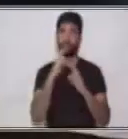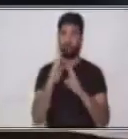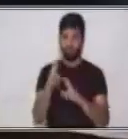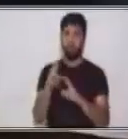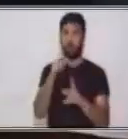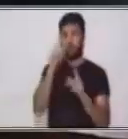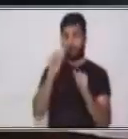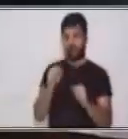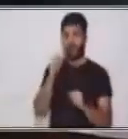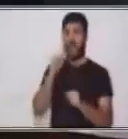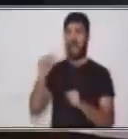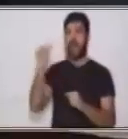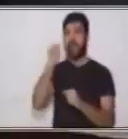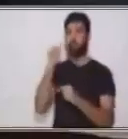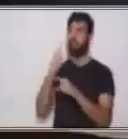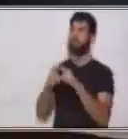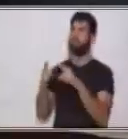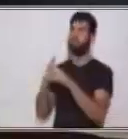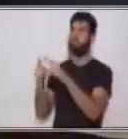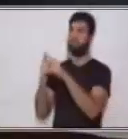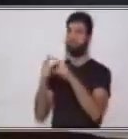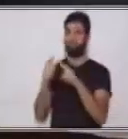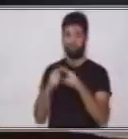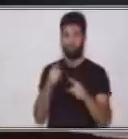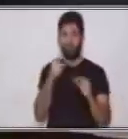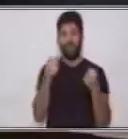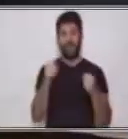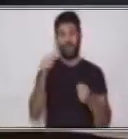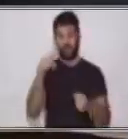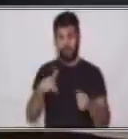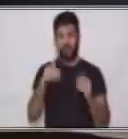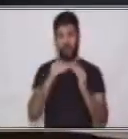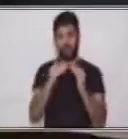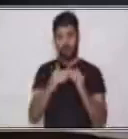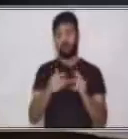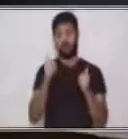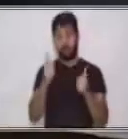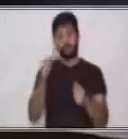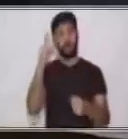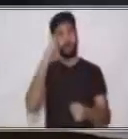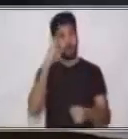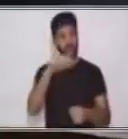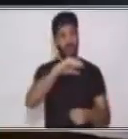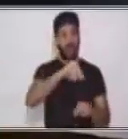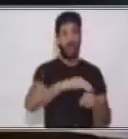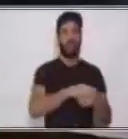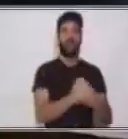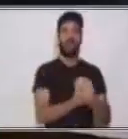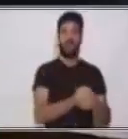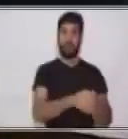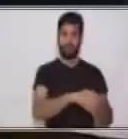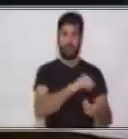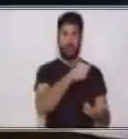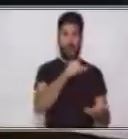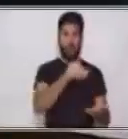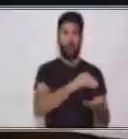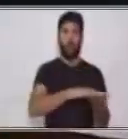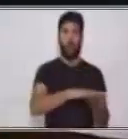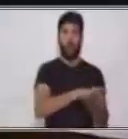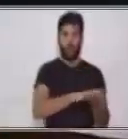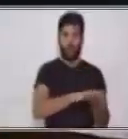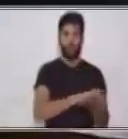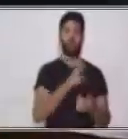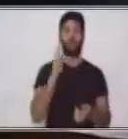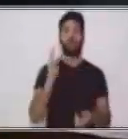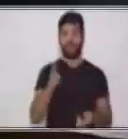con un adulto que esté con ustedes allí en casa. Entonces les recuerdo siempre lavar sus manos constantemente con agua y con jabón, y si no,